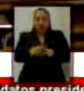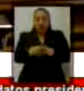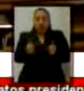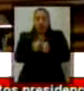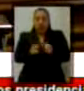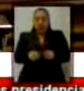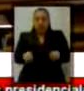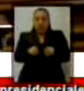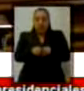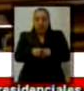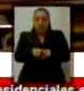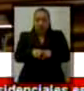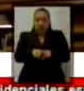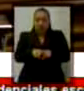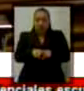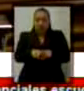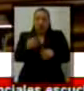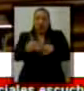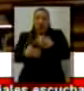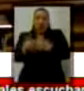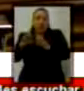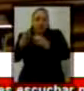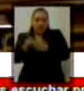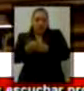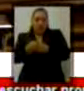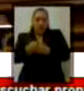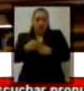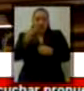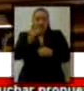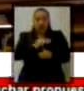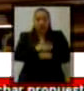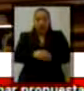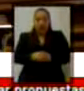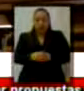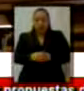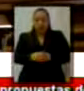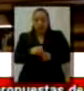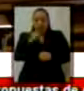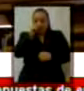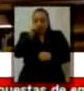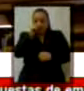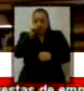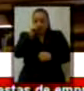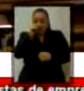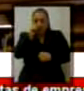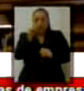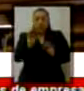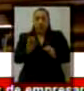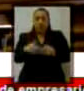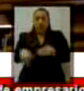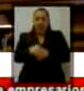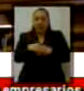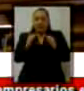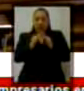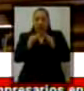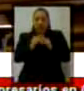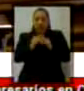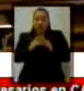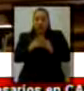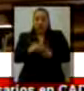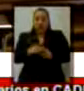exconvivientes, ascendientes, descendientes, aquellos que viven en el mismo domicilio siempre y